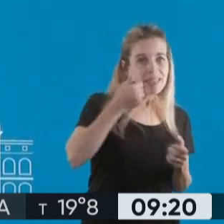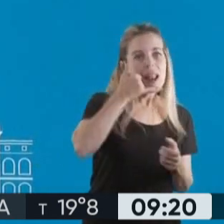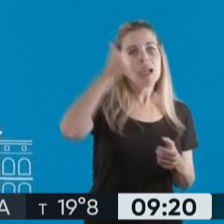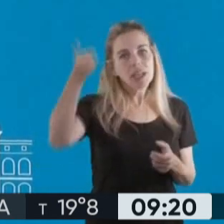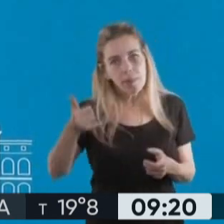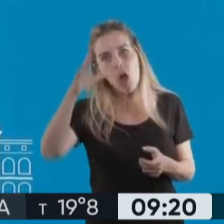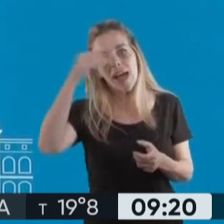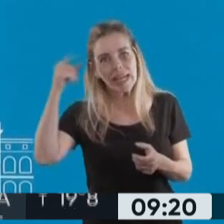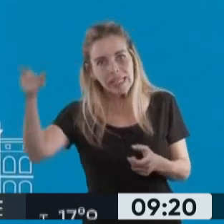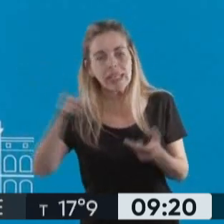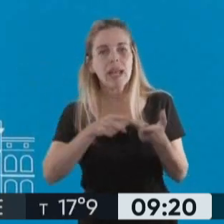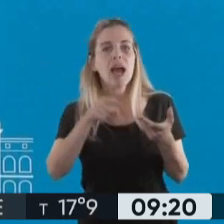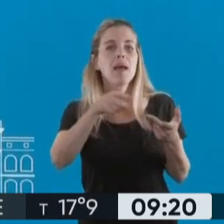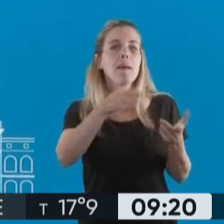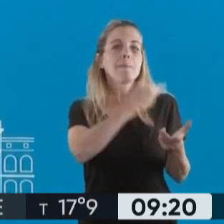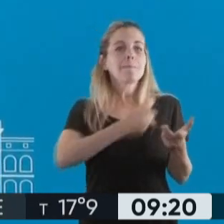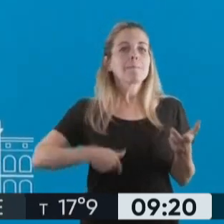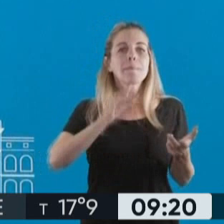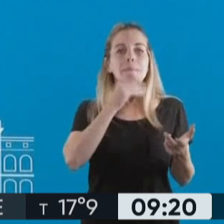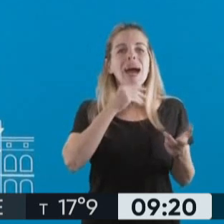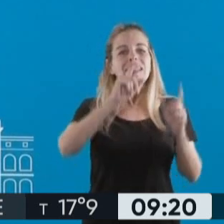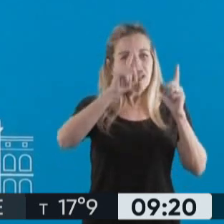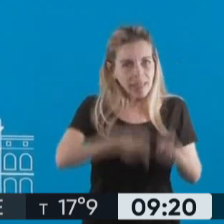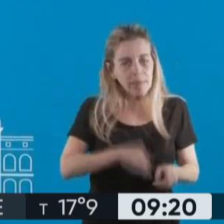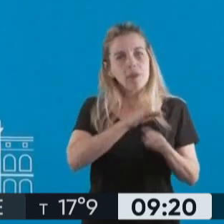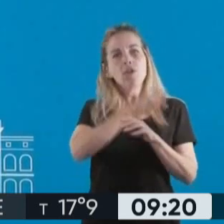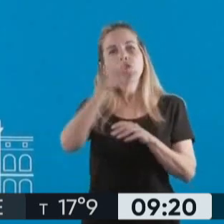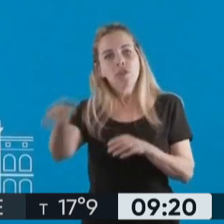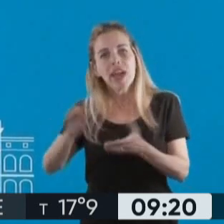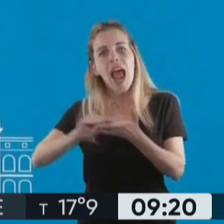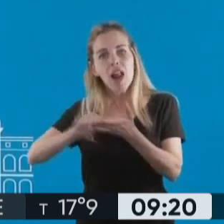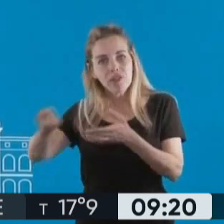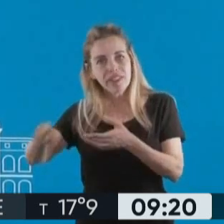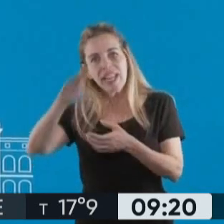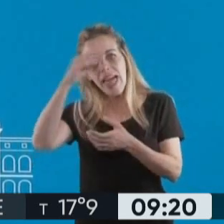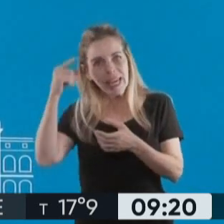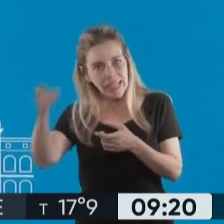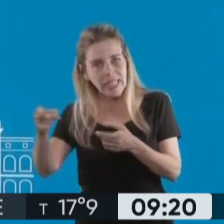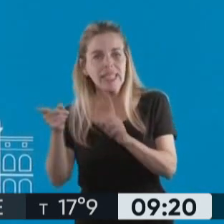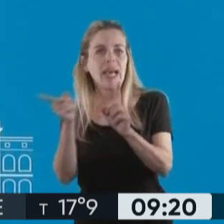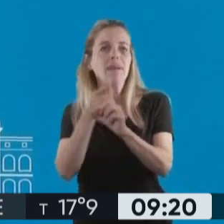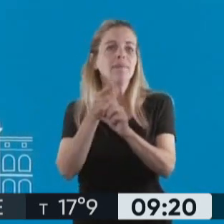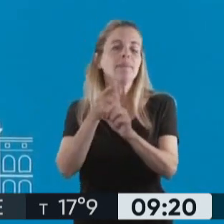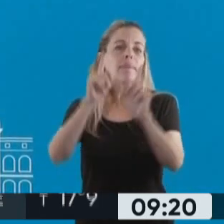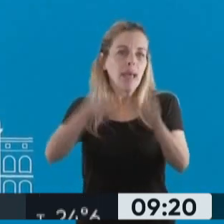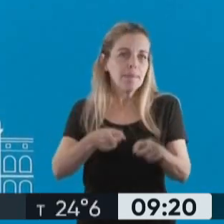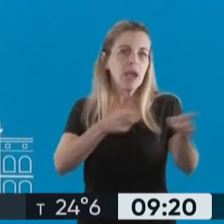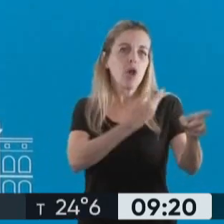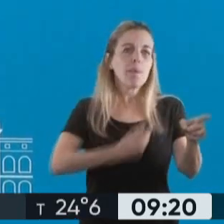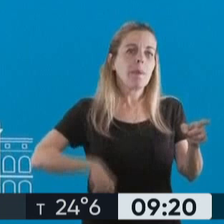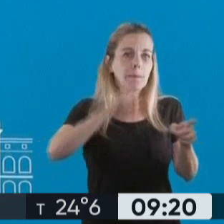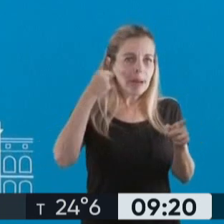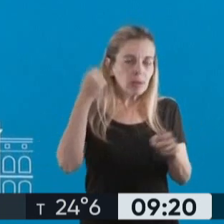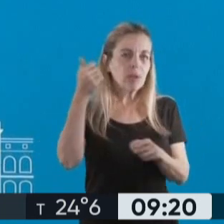de la Cámara, Sergio Massa, fue hasta el despacho de ella y se comunicó con el presidente después de eso para contarle cómo estaba toda